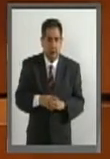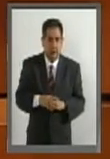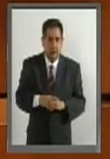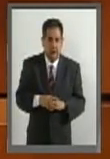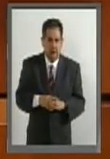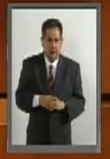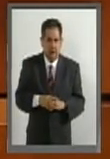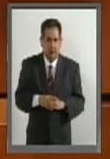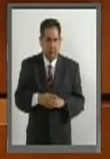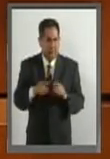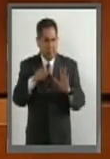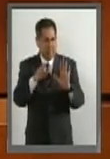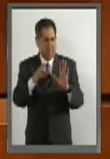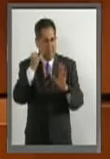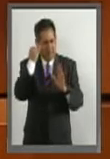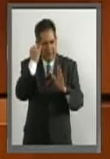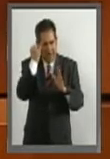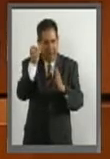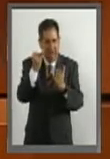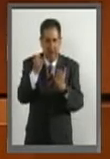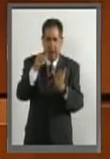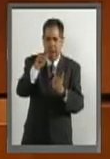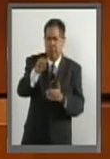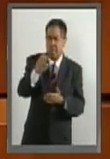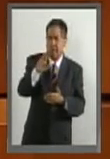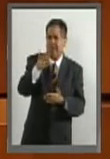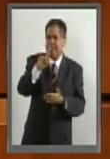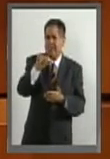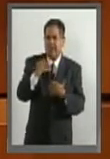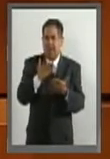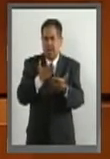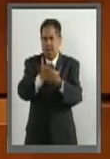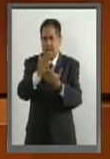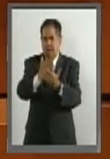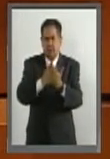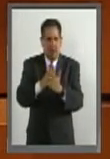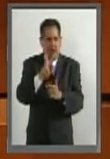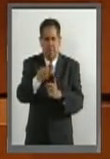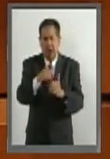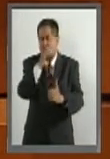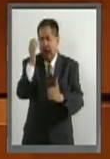la iniciativa América está en posición terminal.